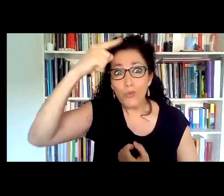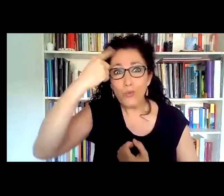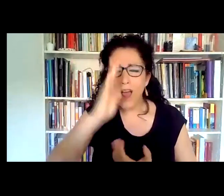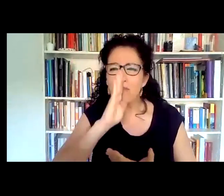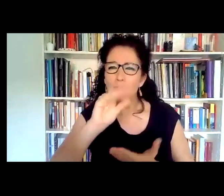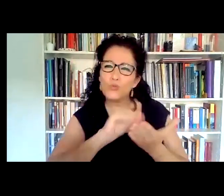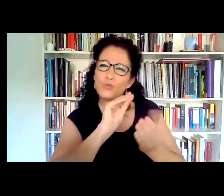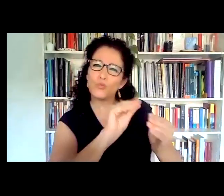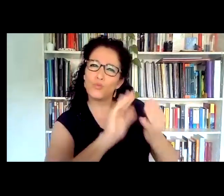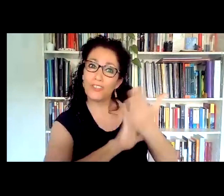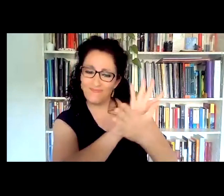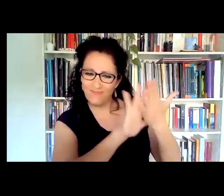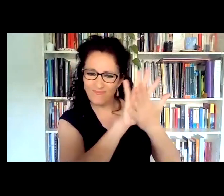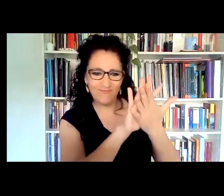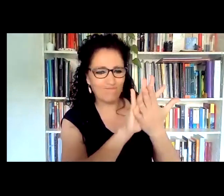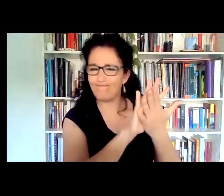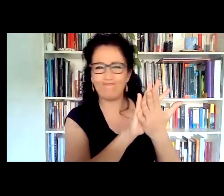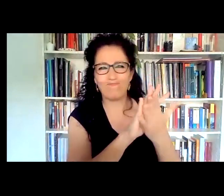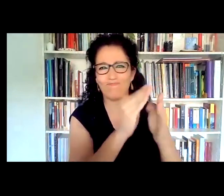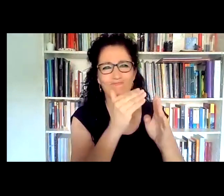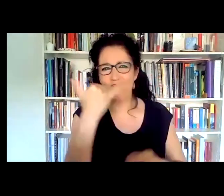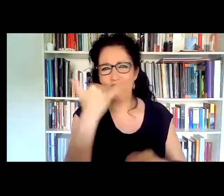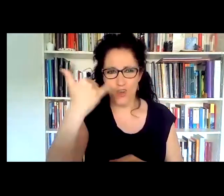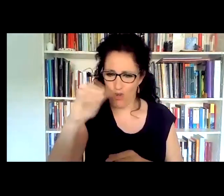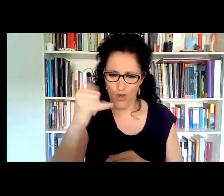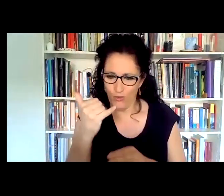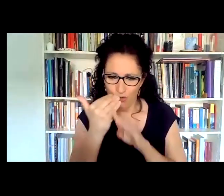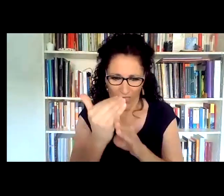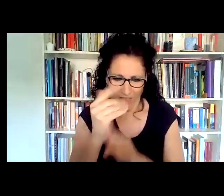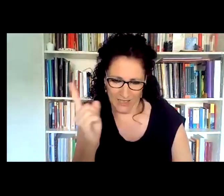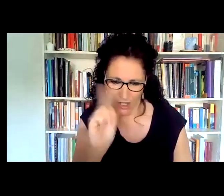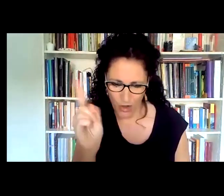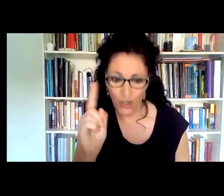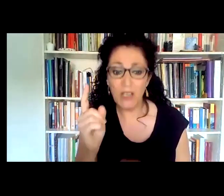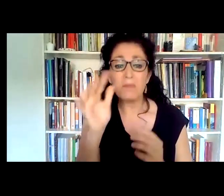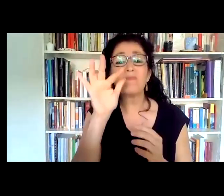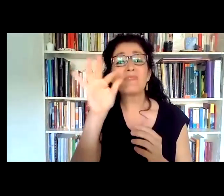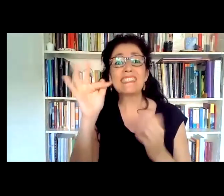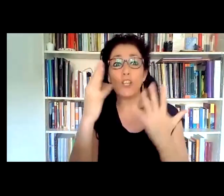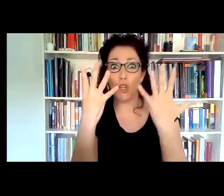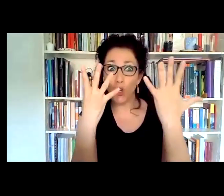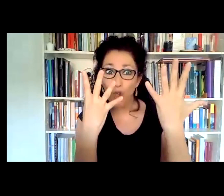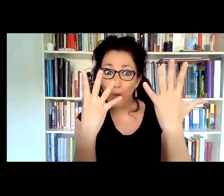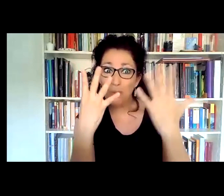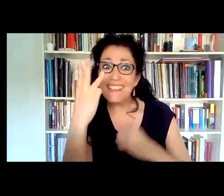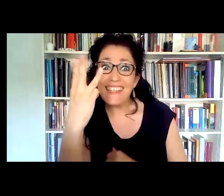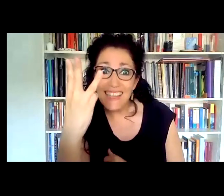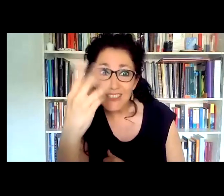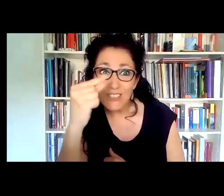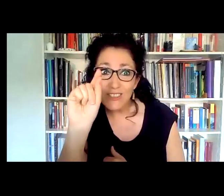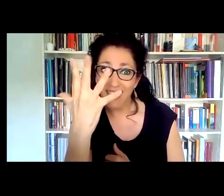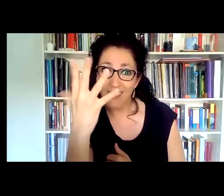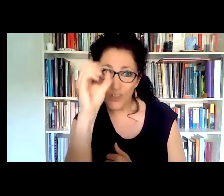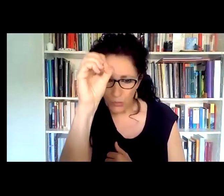consideran que las manifestaciones culturales tienen que ser hechas en su lengua, cosa que no lo es, y